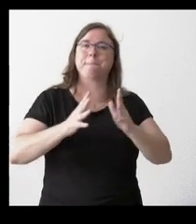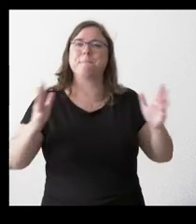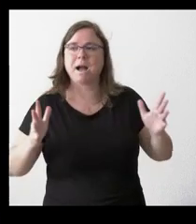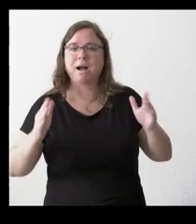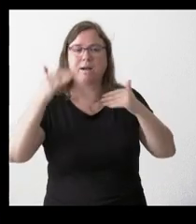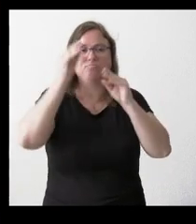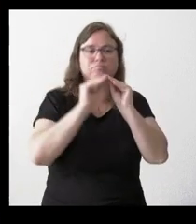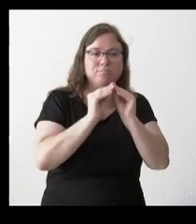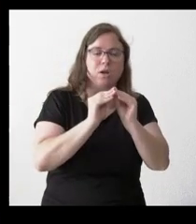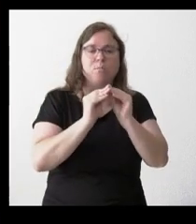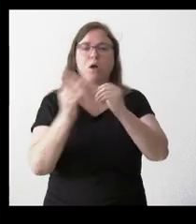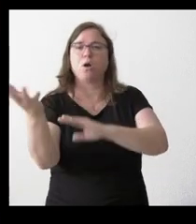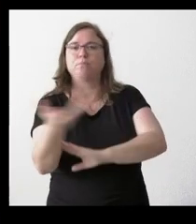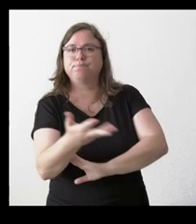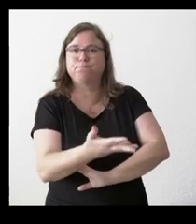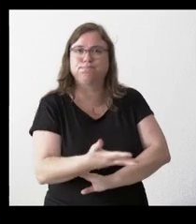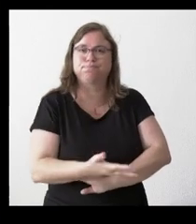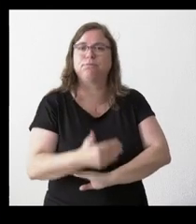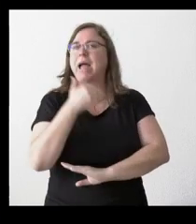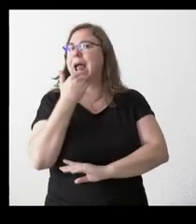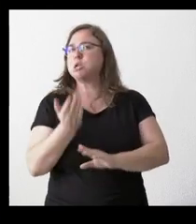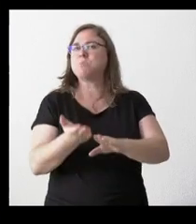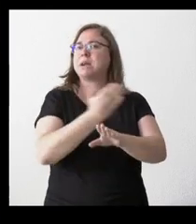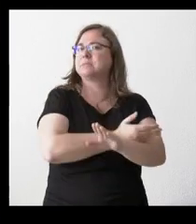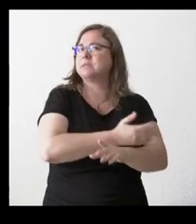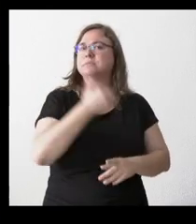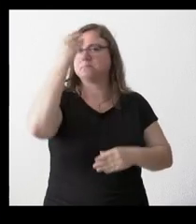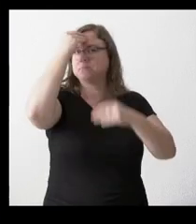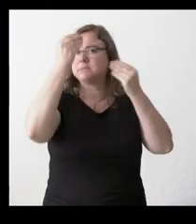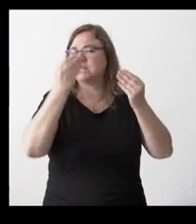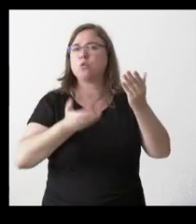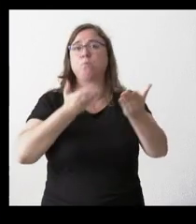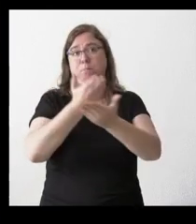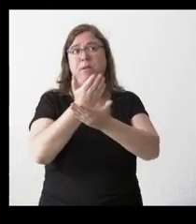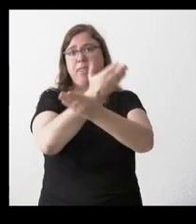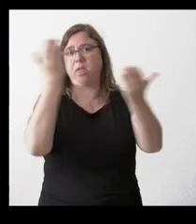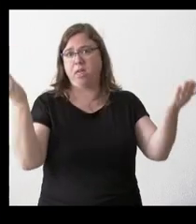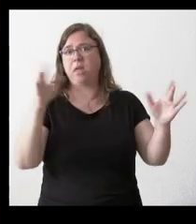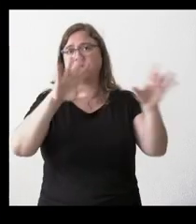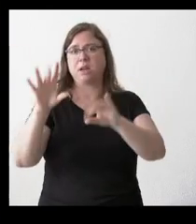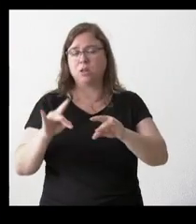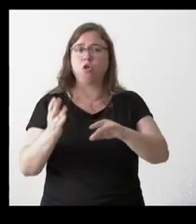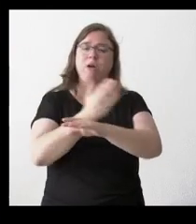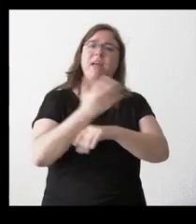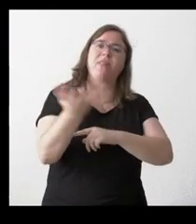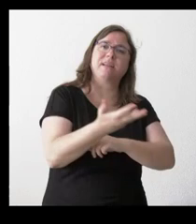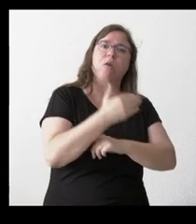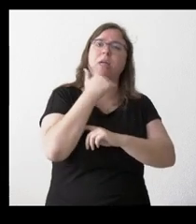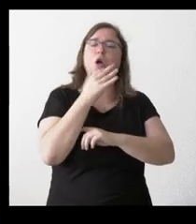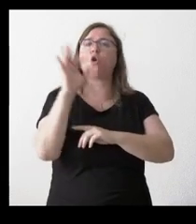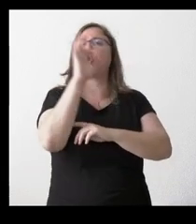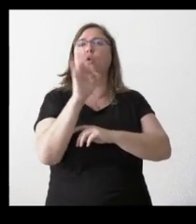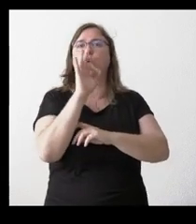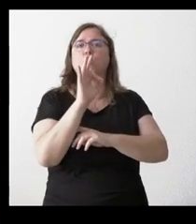de desbroce o algo adicional, como pedían en muchos territorios, o seguiría